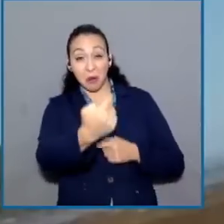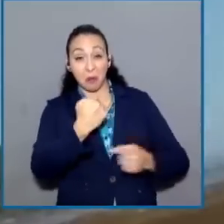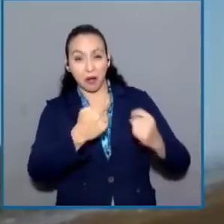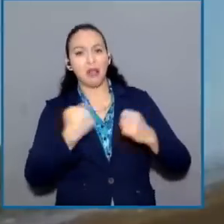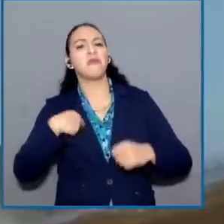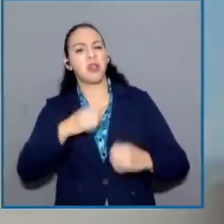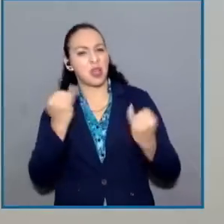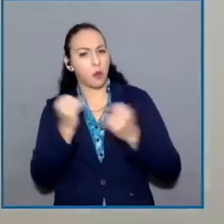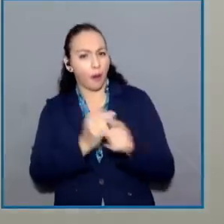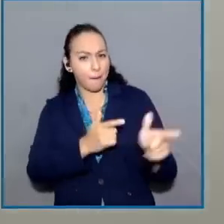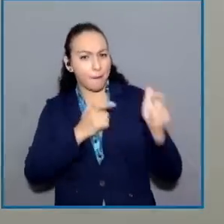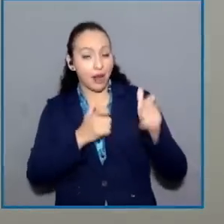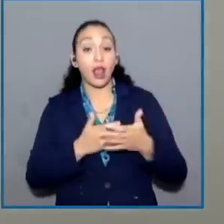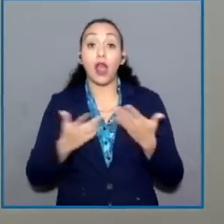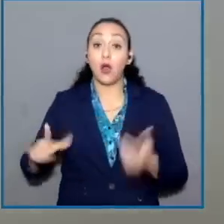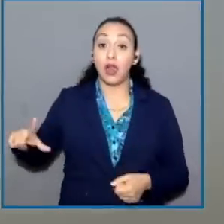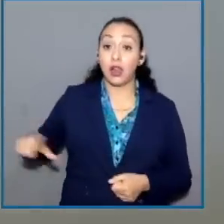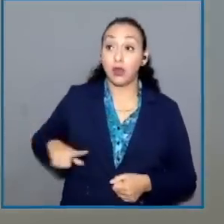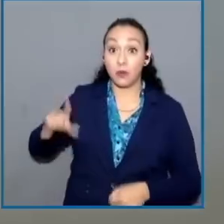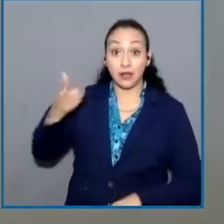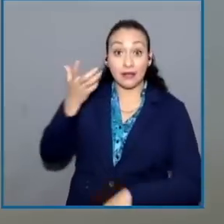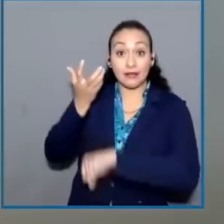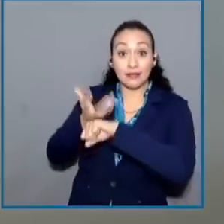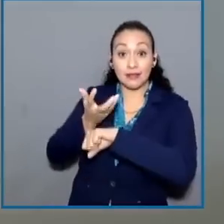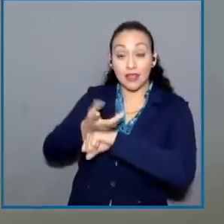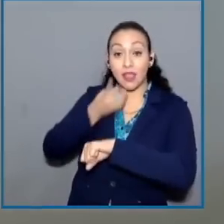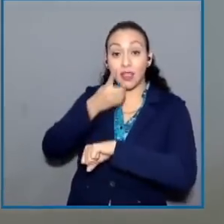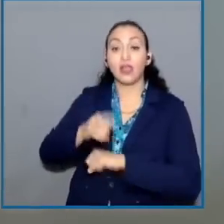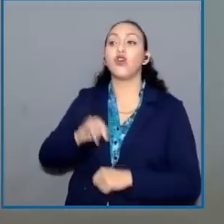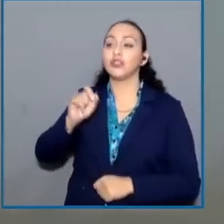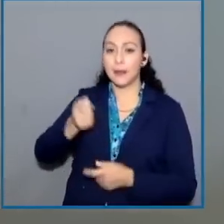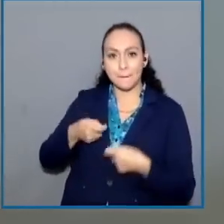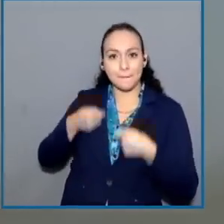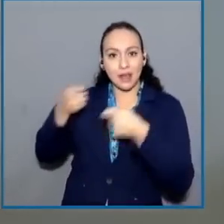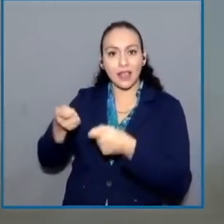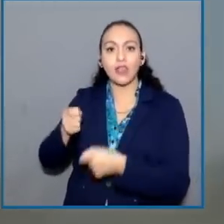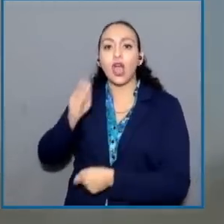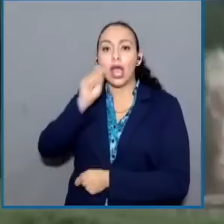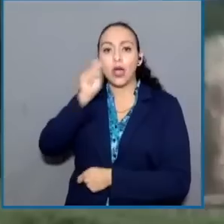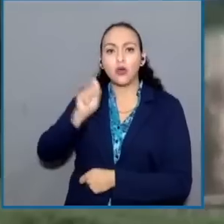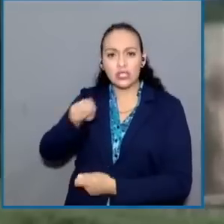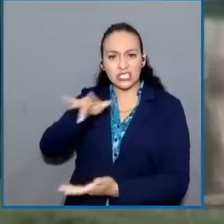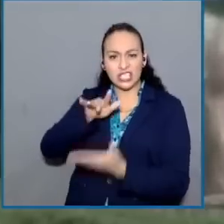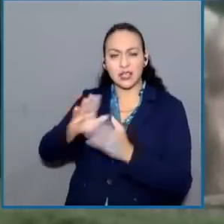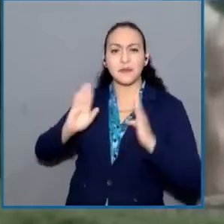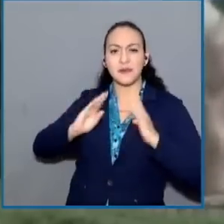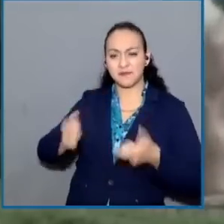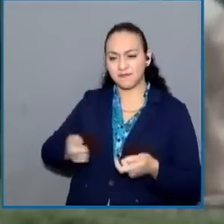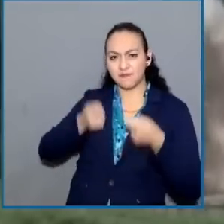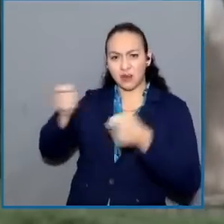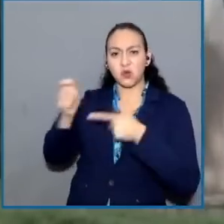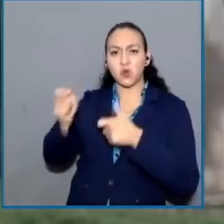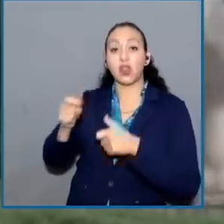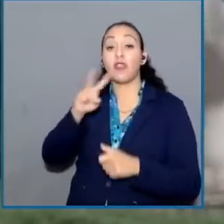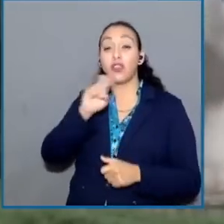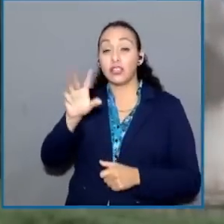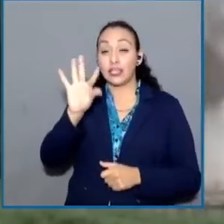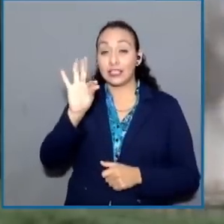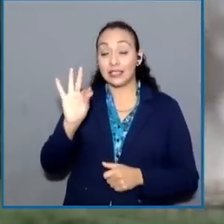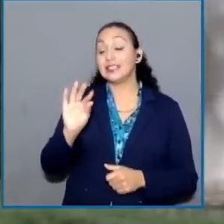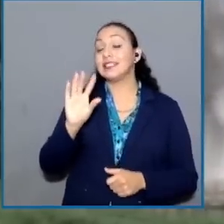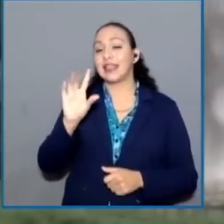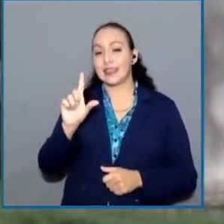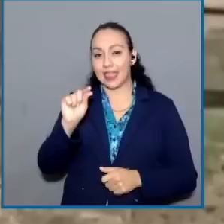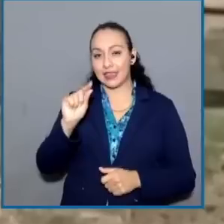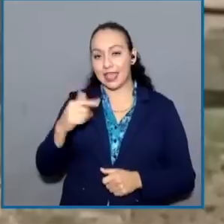gobierno estadounidense concedió a Ucrania un nuevo paquete de ayuda militar por $275 millones que